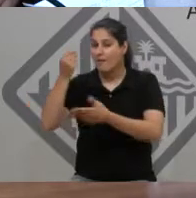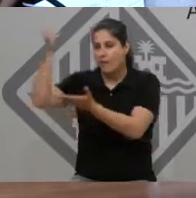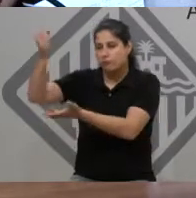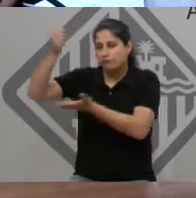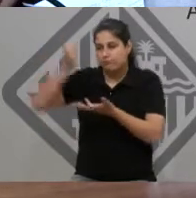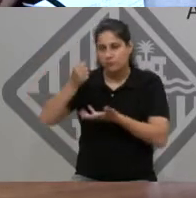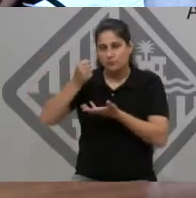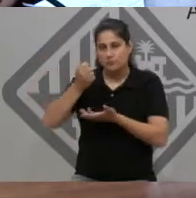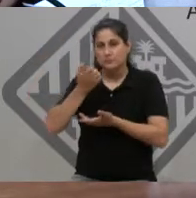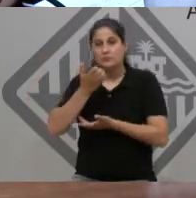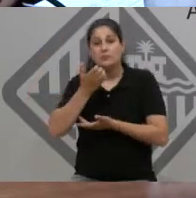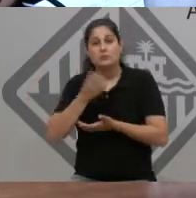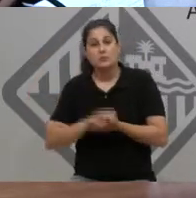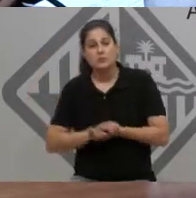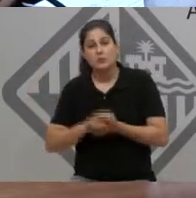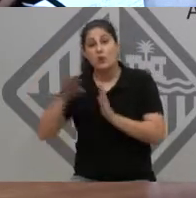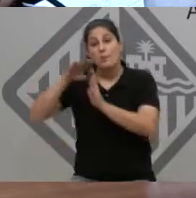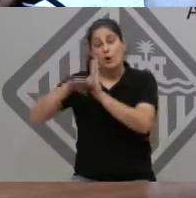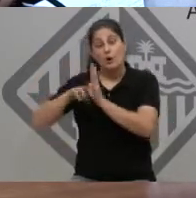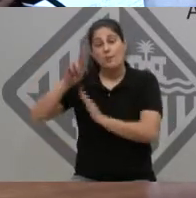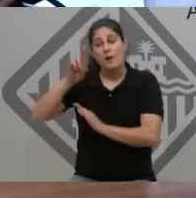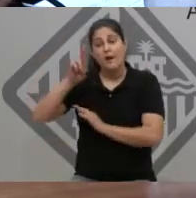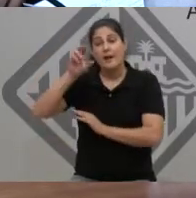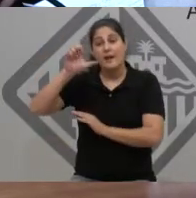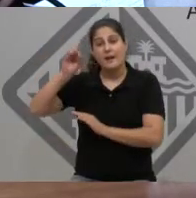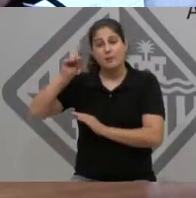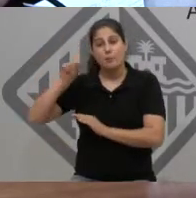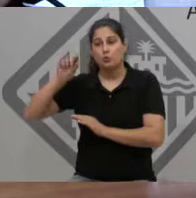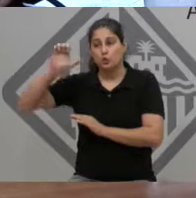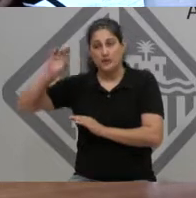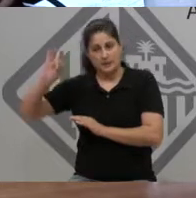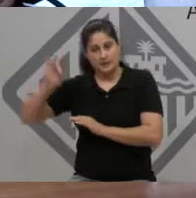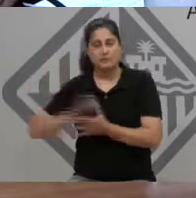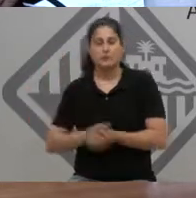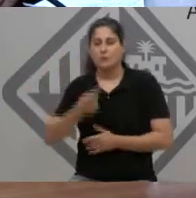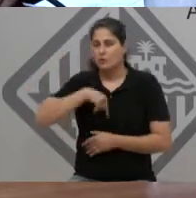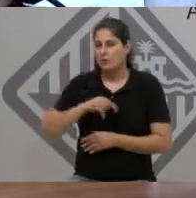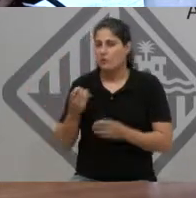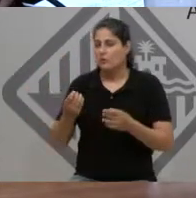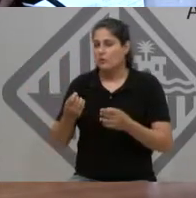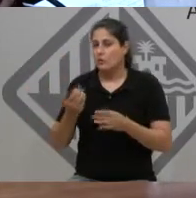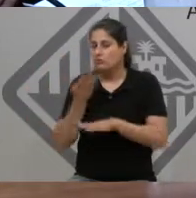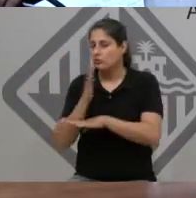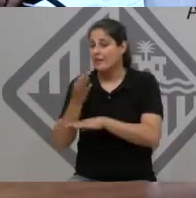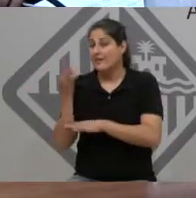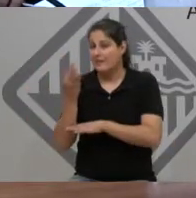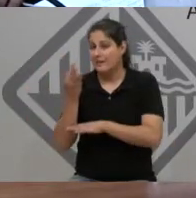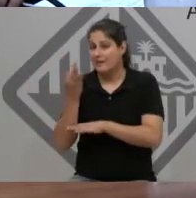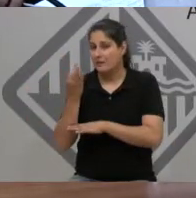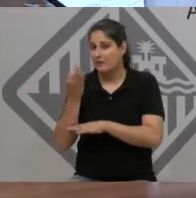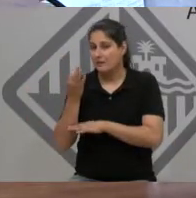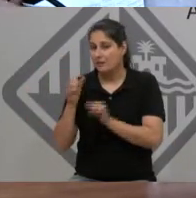es el caso de DUSI o los programas de Red.es. Por eso nuestra primera propuesta va a ser continuar con esta